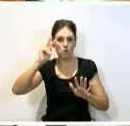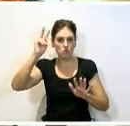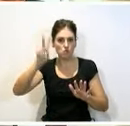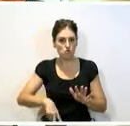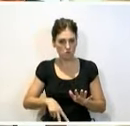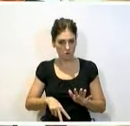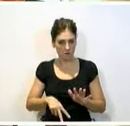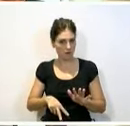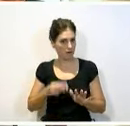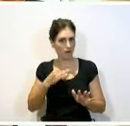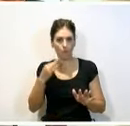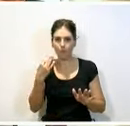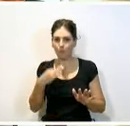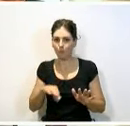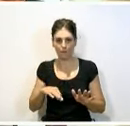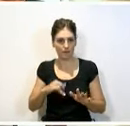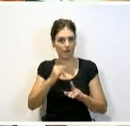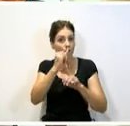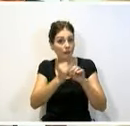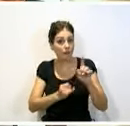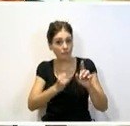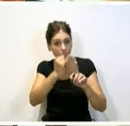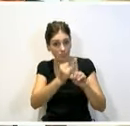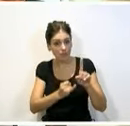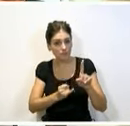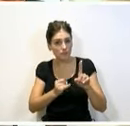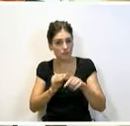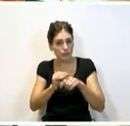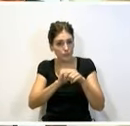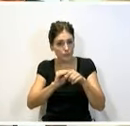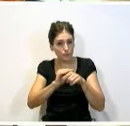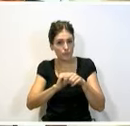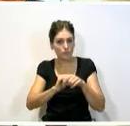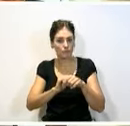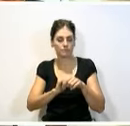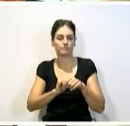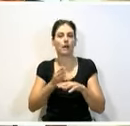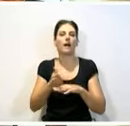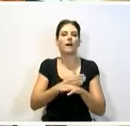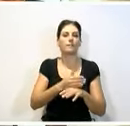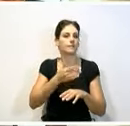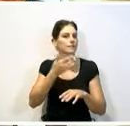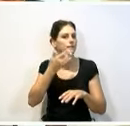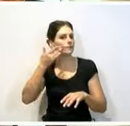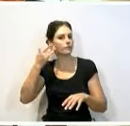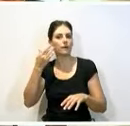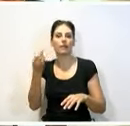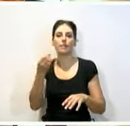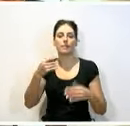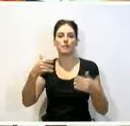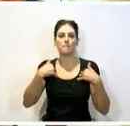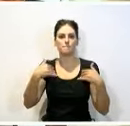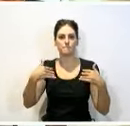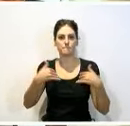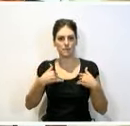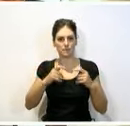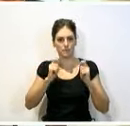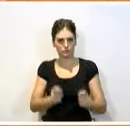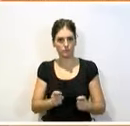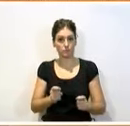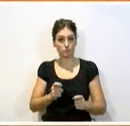podrán curar heridas sin dignificar la condición de víctimas. ¿Qué vamos a hacer para instar al Gobierno de España?